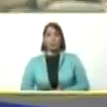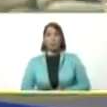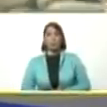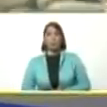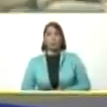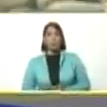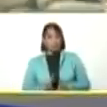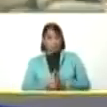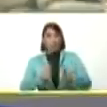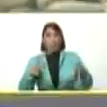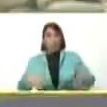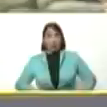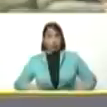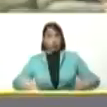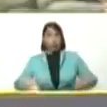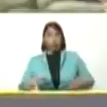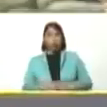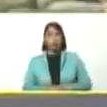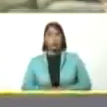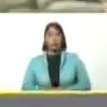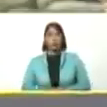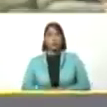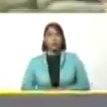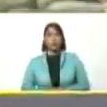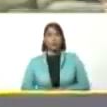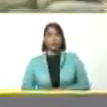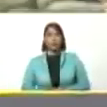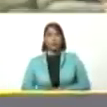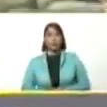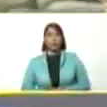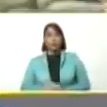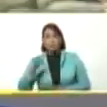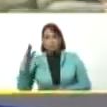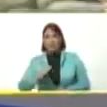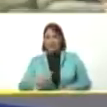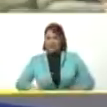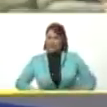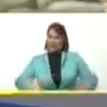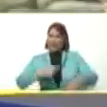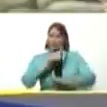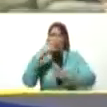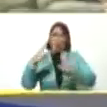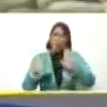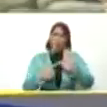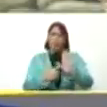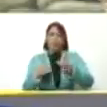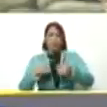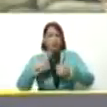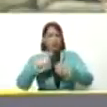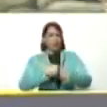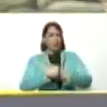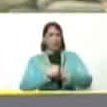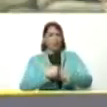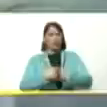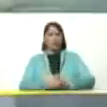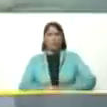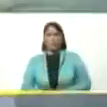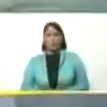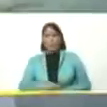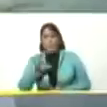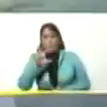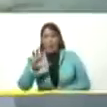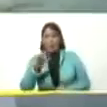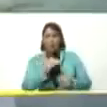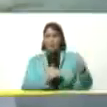Esa gran riqueza, Tarek, venga a ser riqueza complementaria de un país